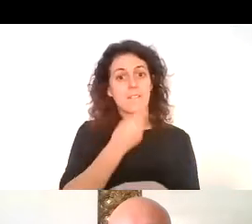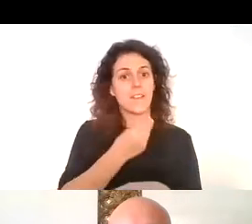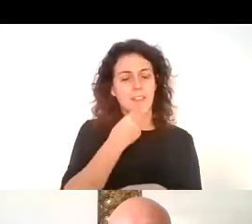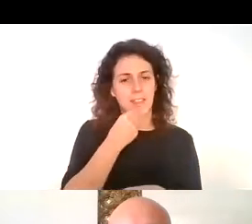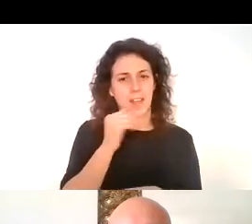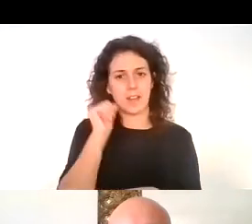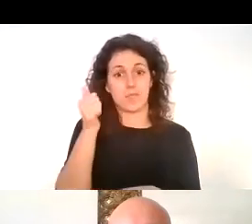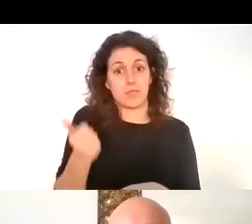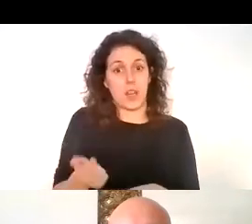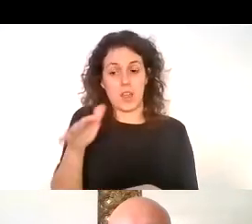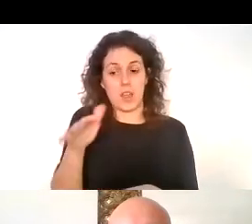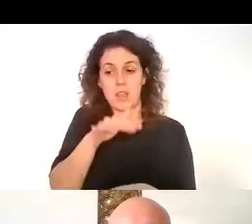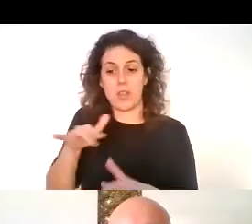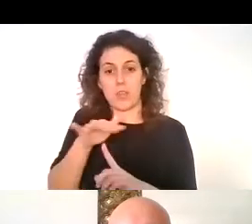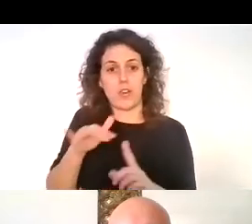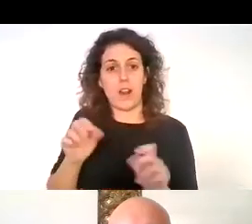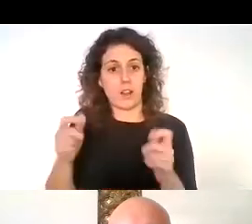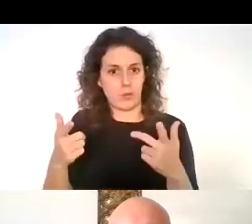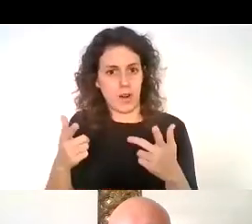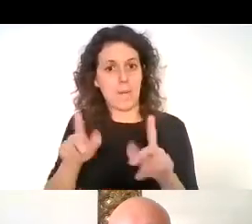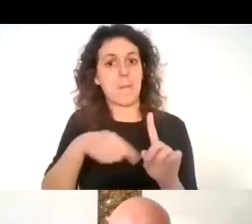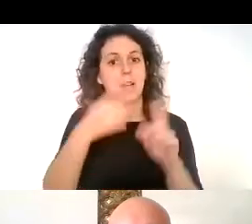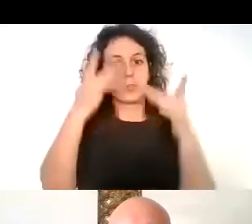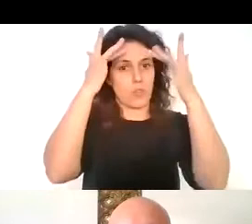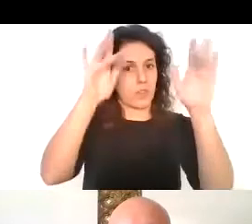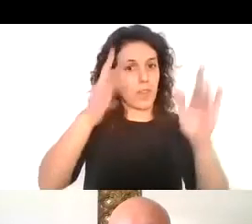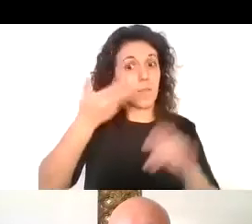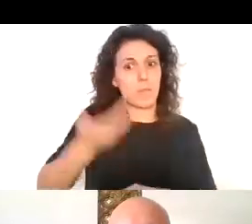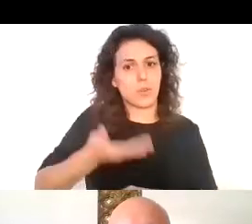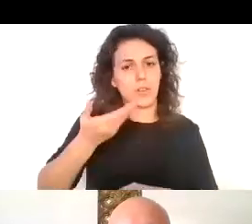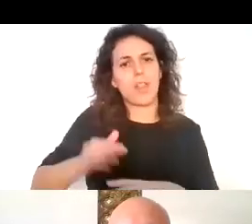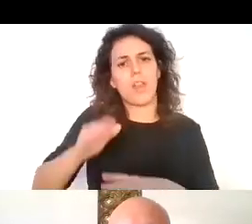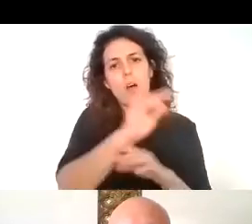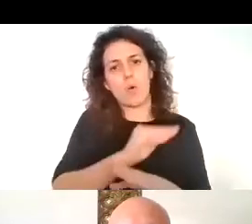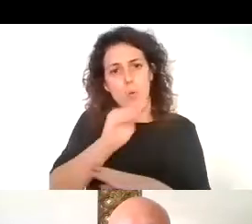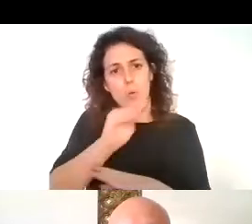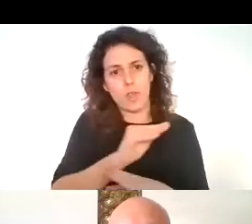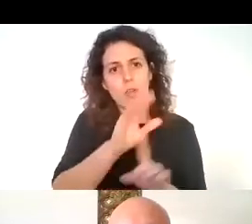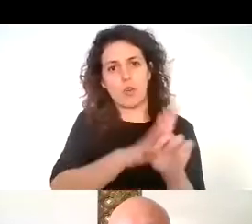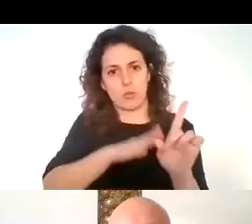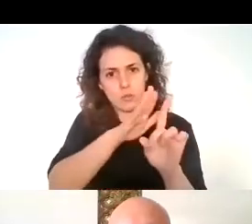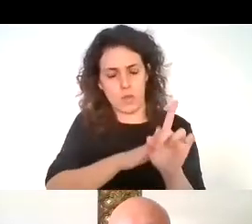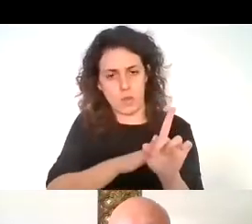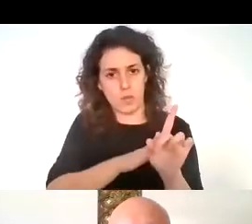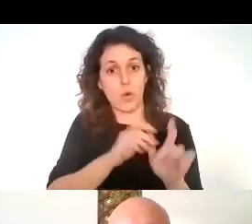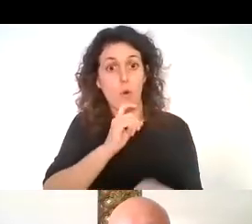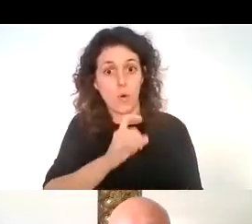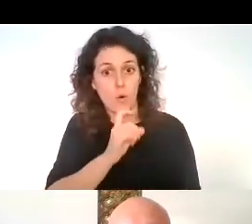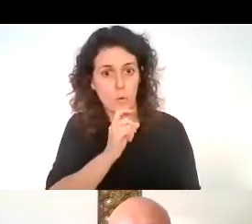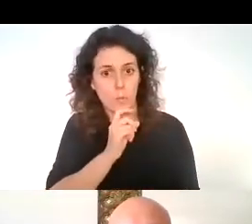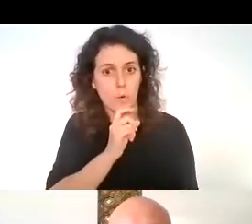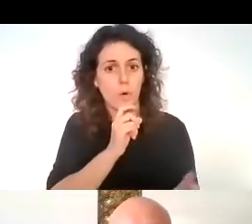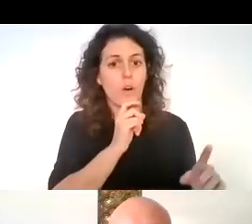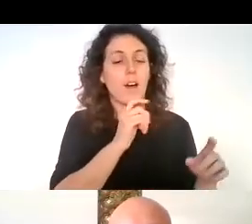del entorno natural, sino a concienciar de la importancia del cuidado y conservación, con acciones que implican a todos los